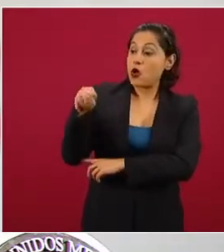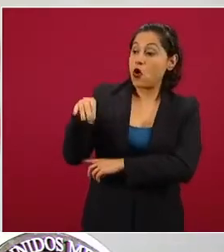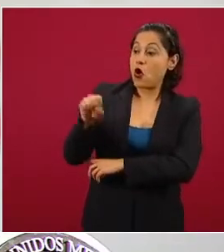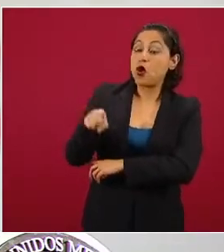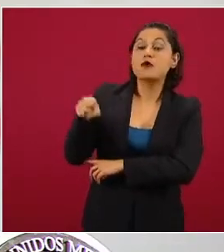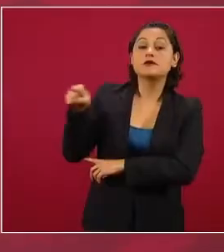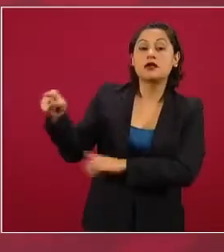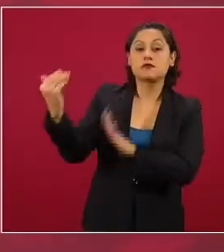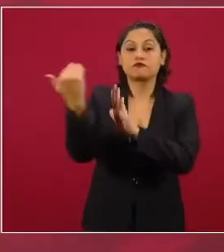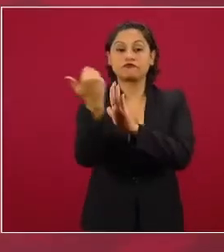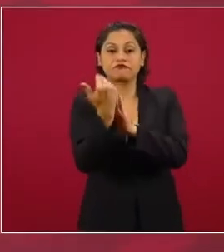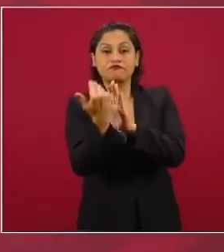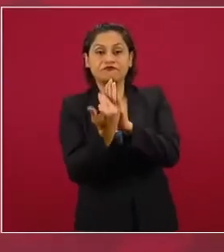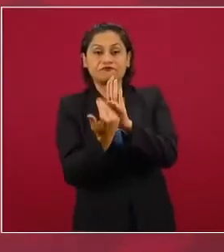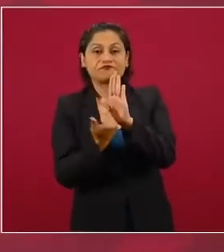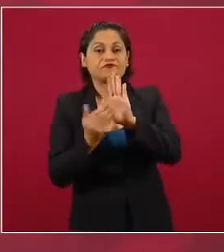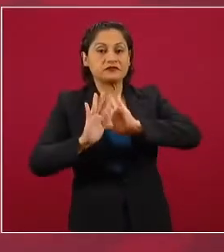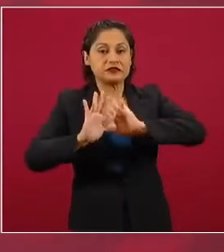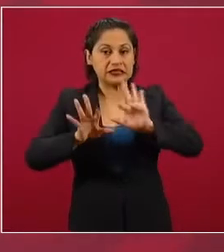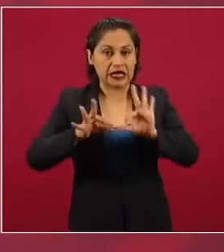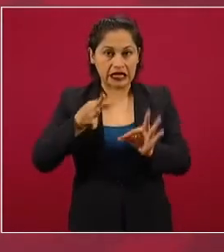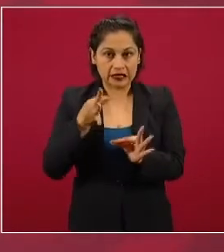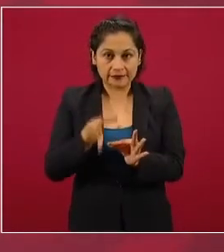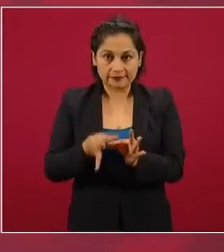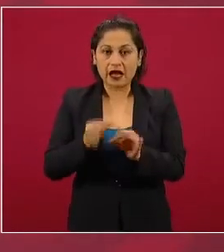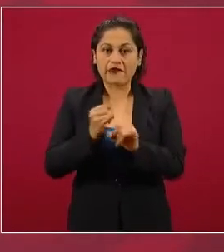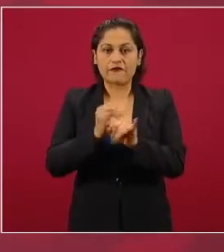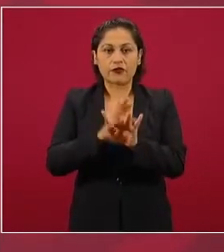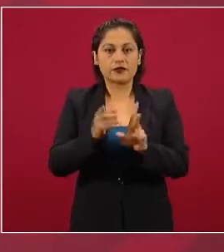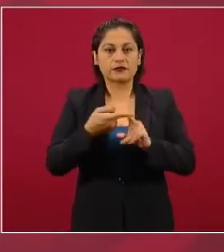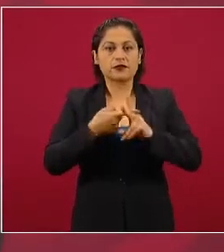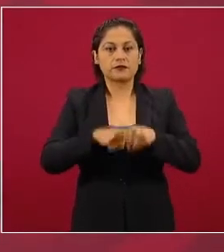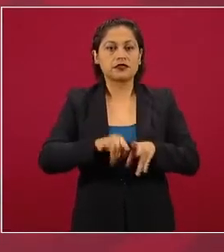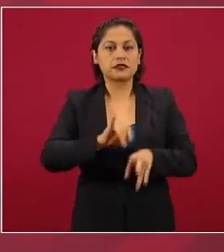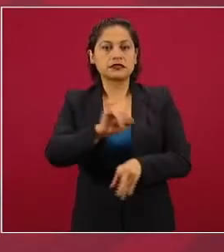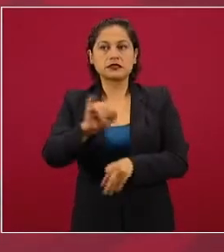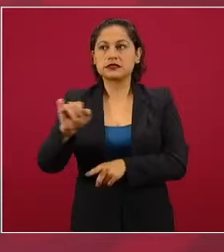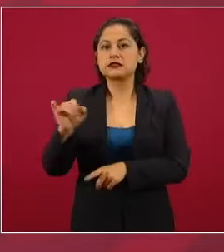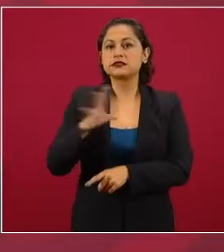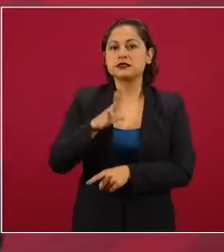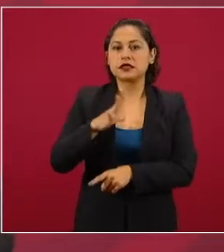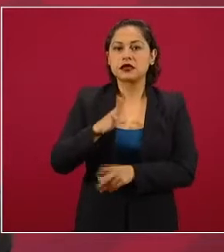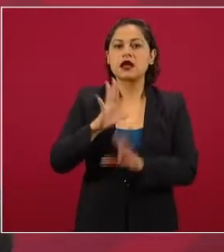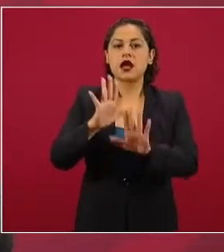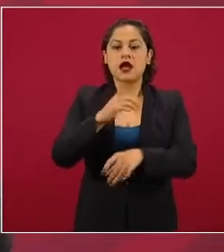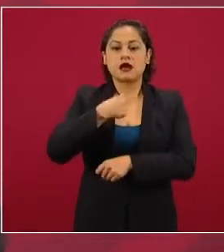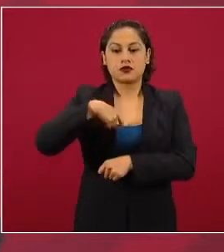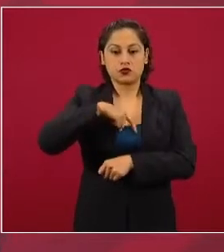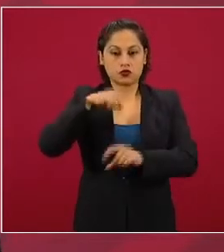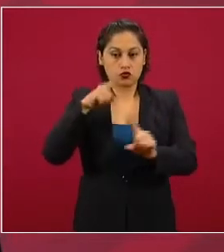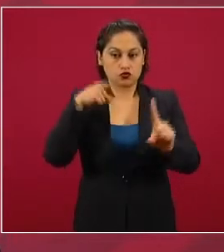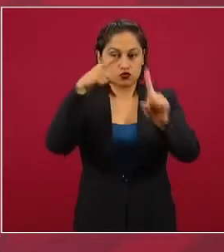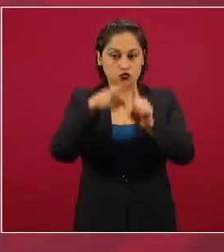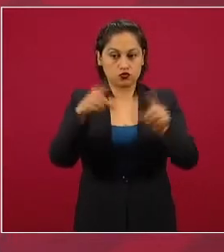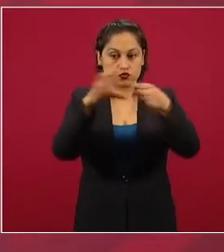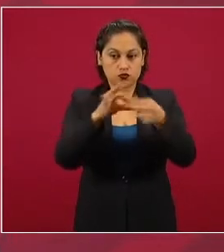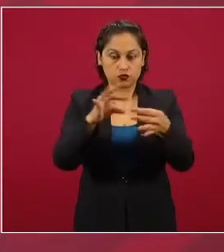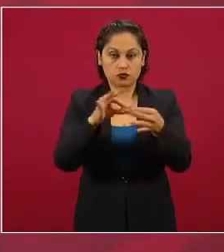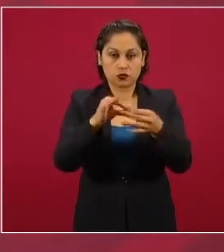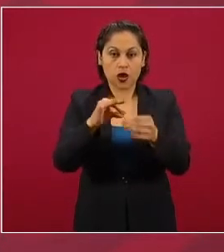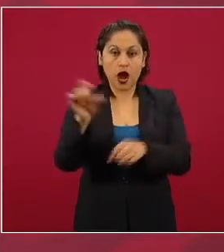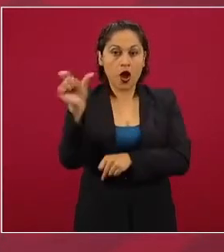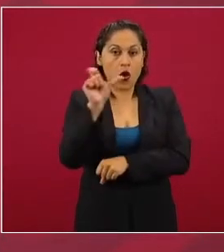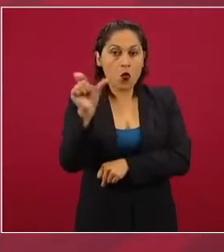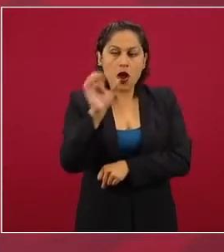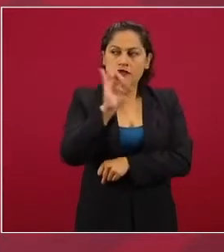más sólidas y empiece a haber información, lo haremos público, ya muy dirigido a la realidad de cuándo tendremos las